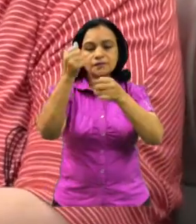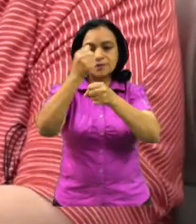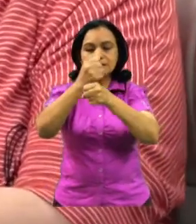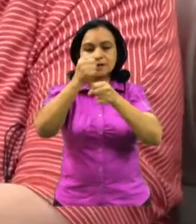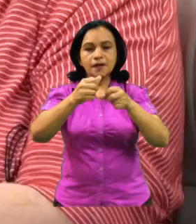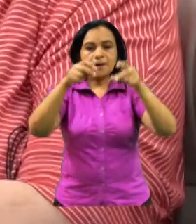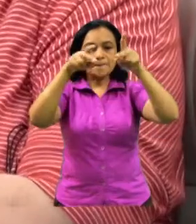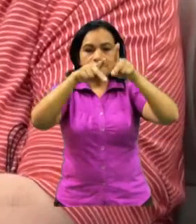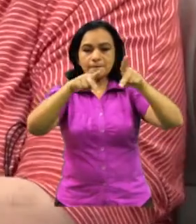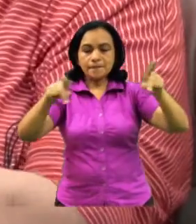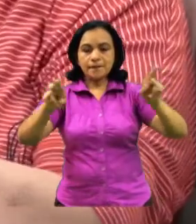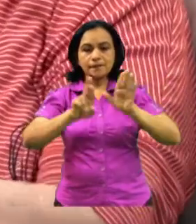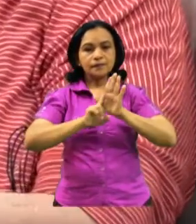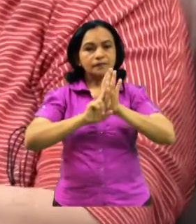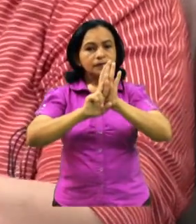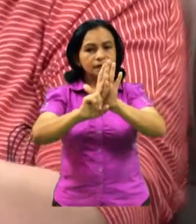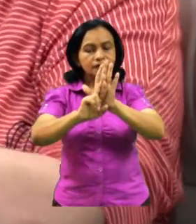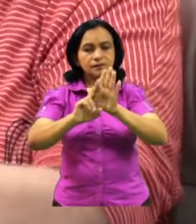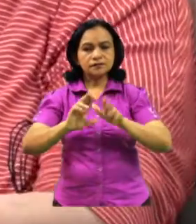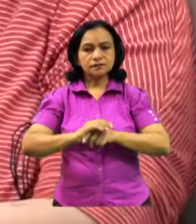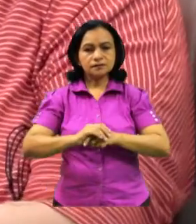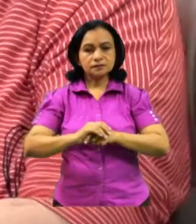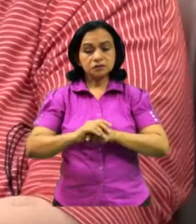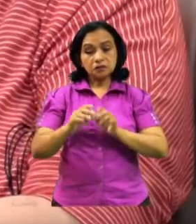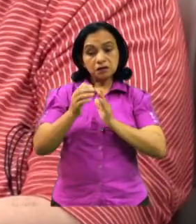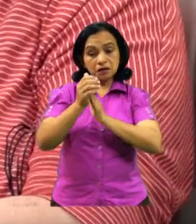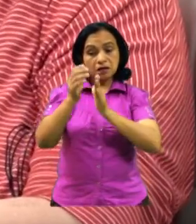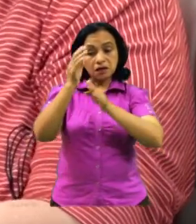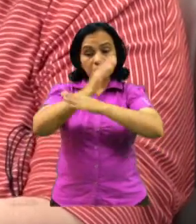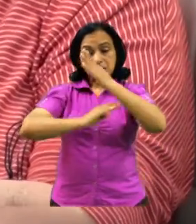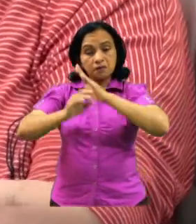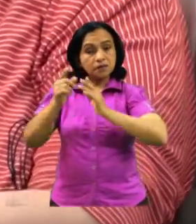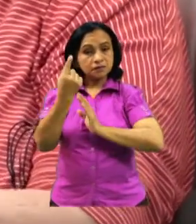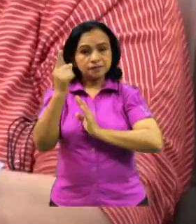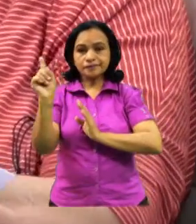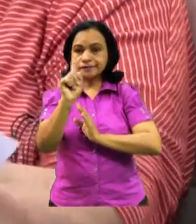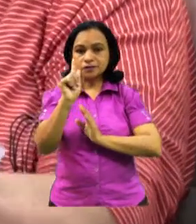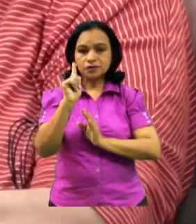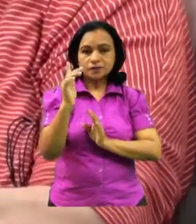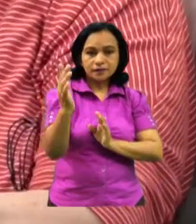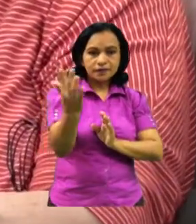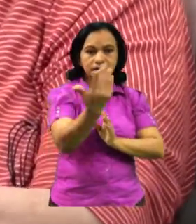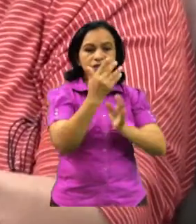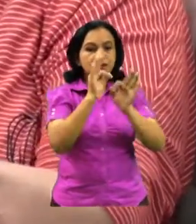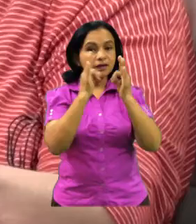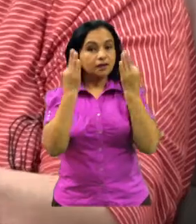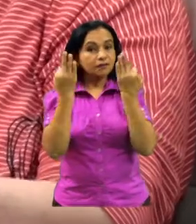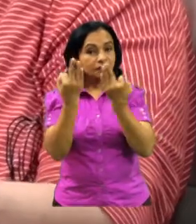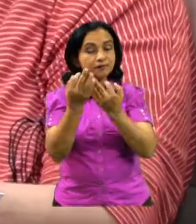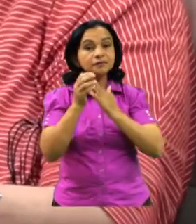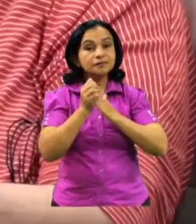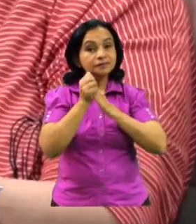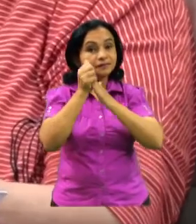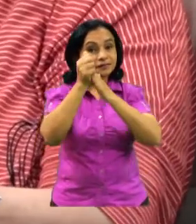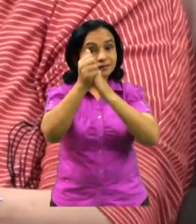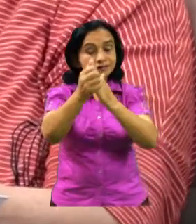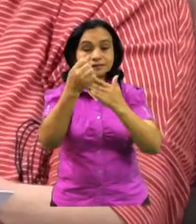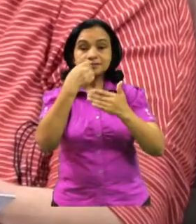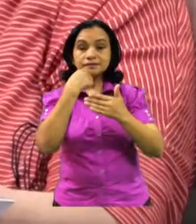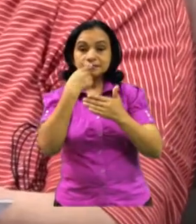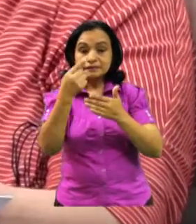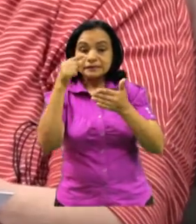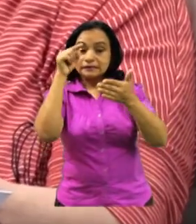elaborar planes de respuesta, porque no es una guía para las personas con discapacidad, es una guía para toda la familia, que en ella se